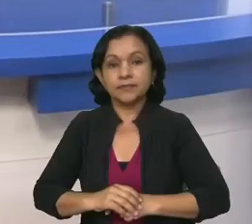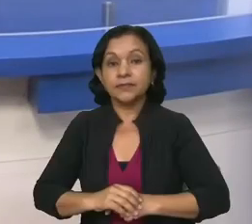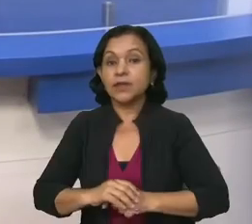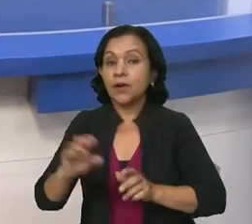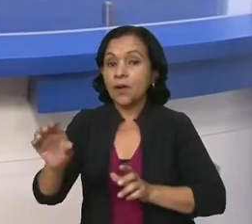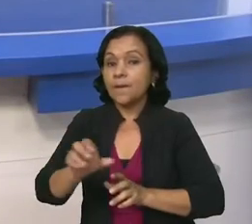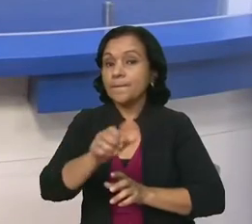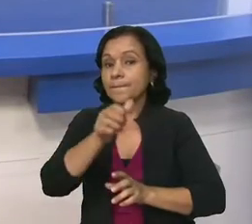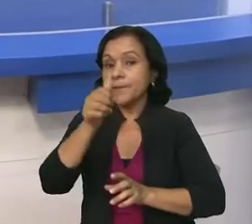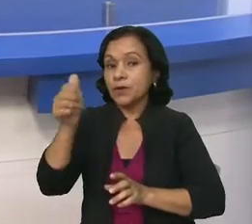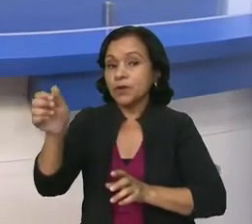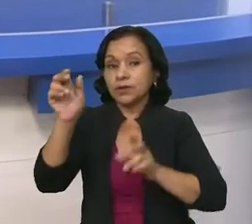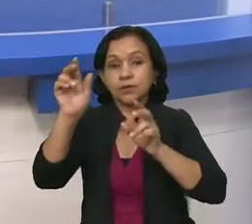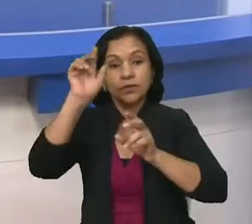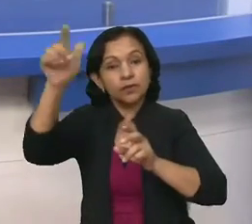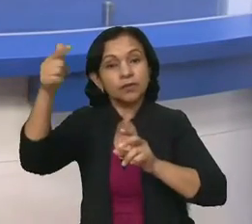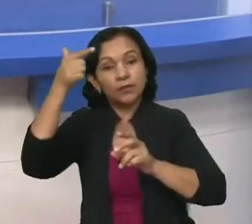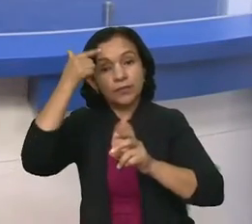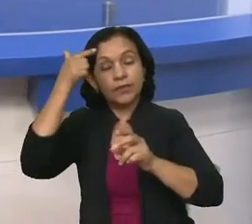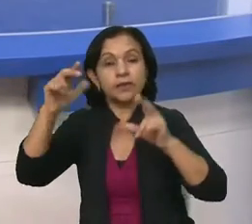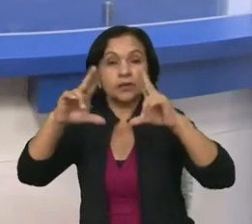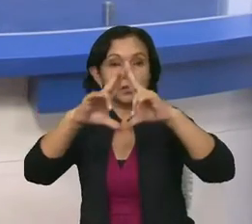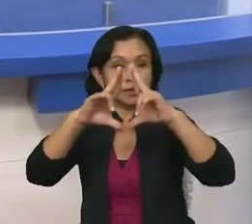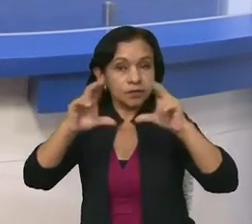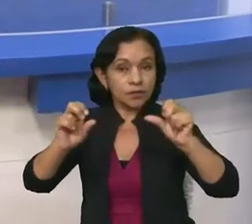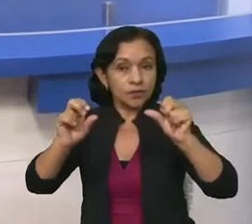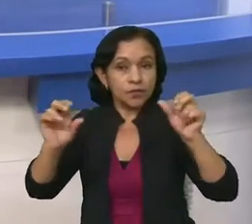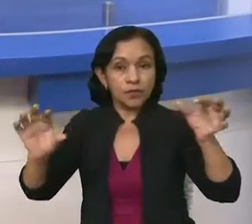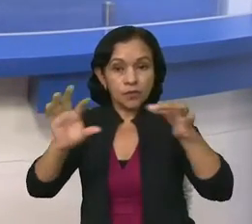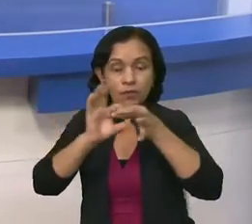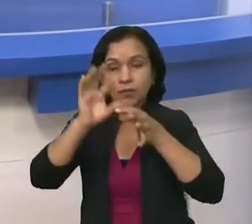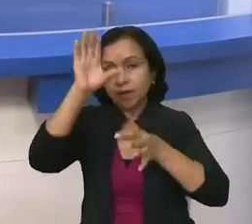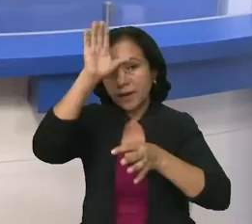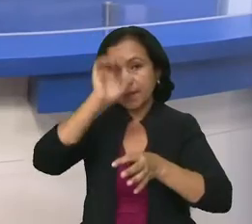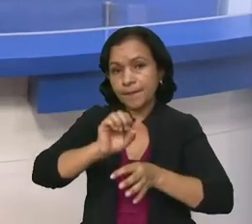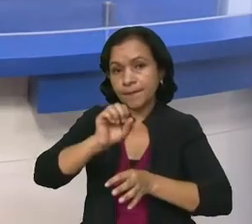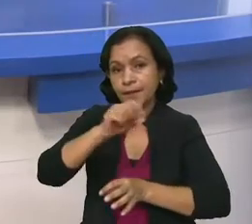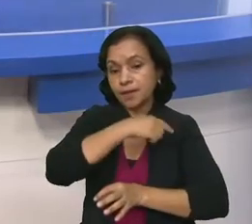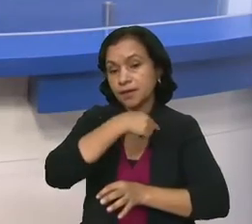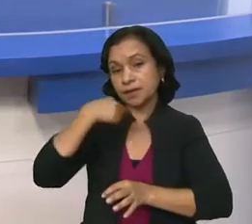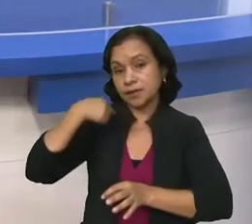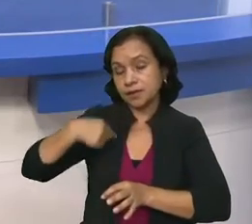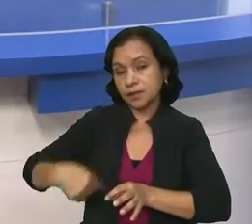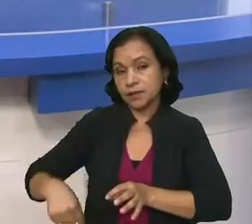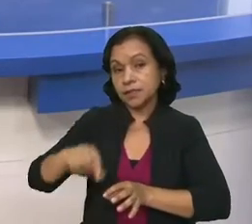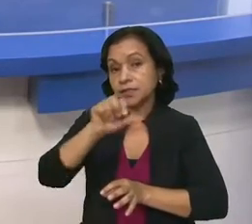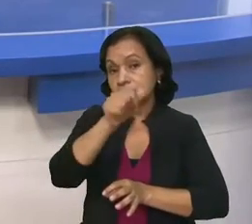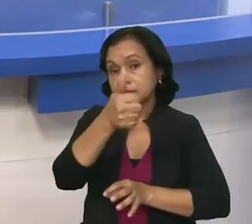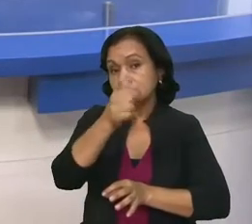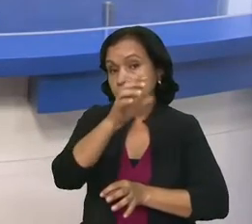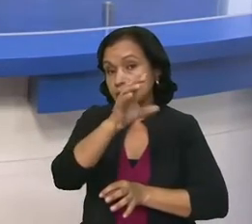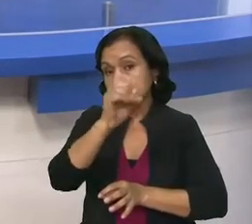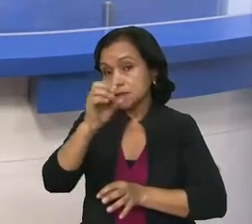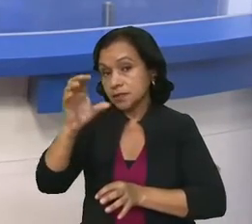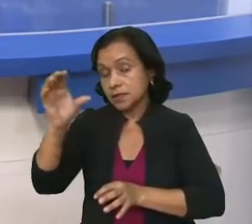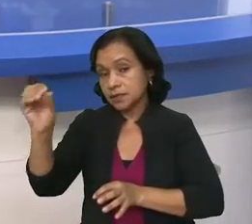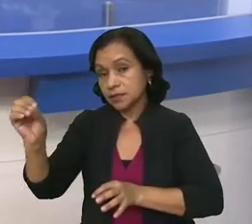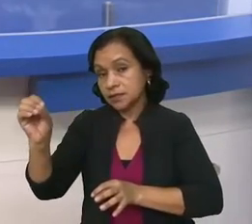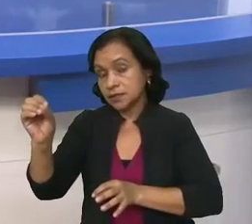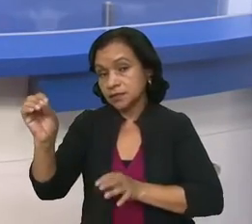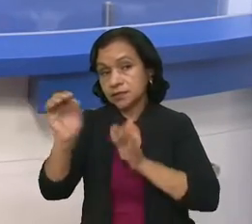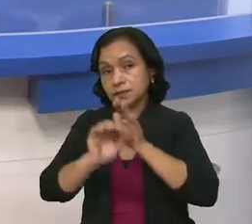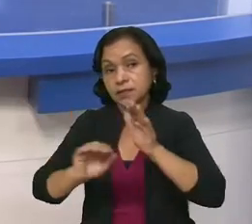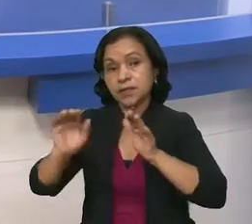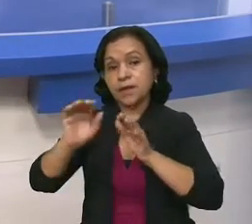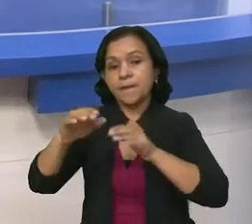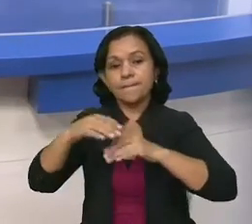Por otro lado, el gobierno de Nicaragua, junto a la Embajada de Taiwán, entregó 600 vitroplantas a 23 familias productoras de